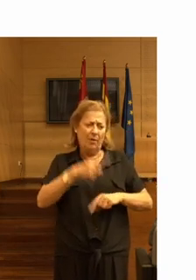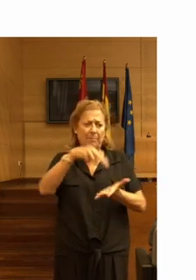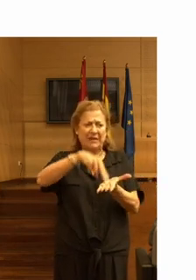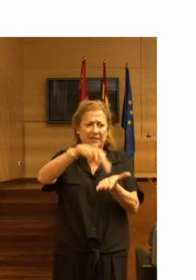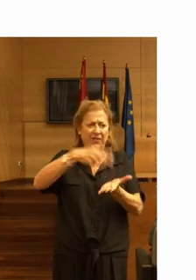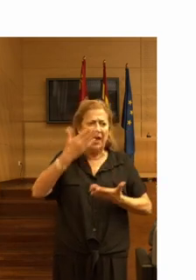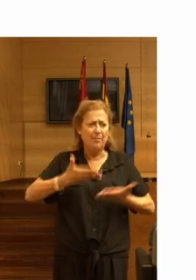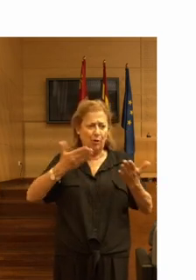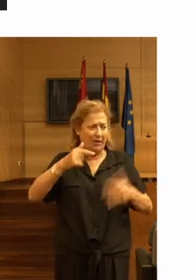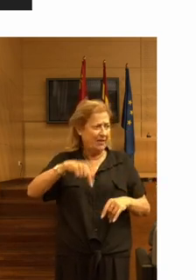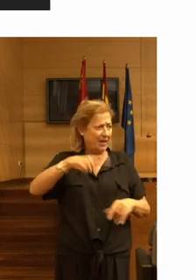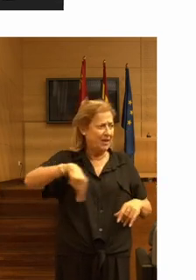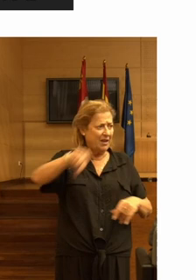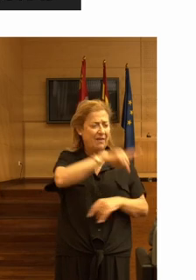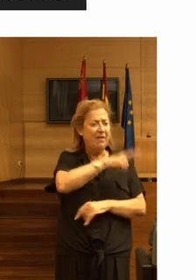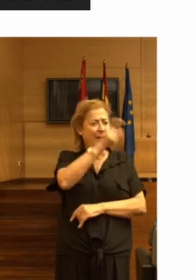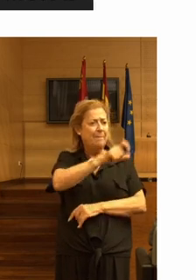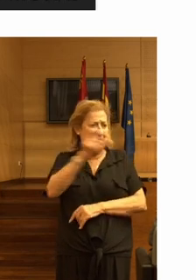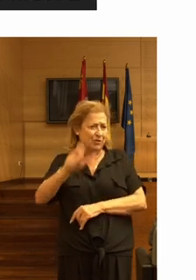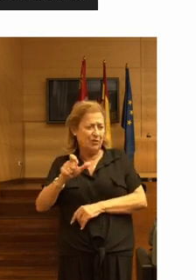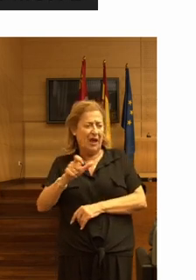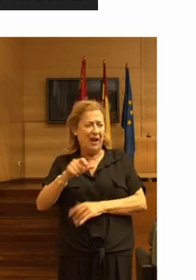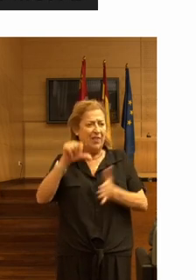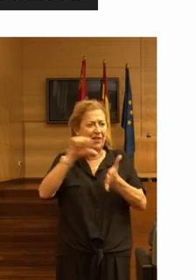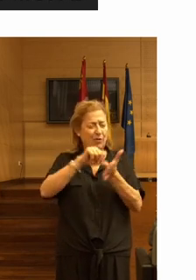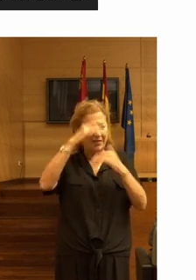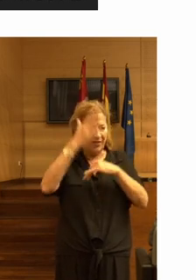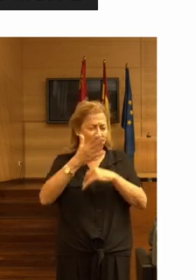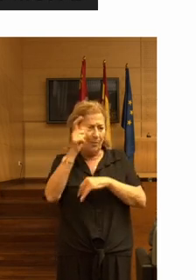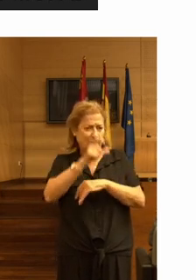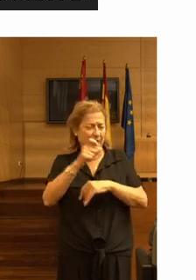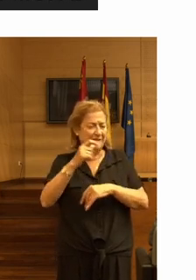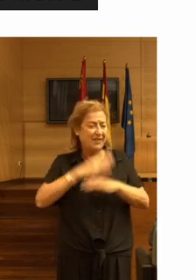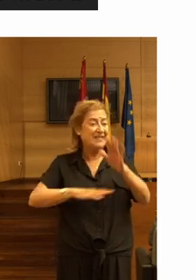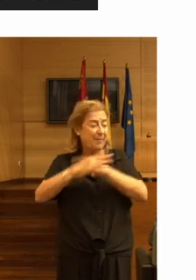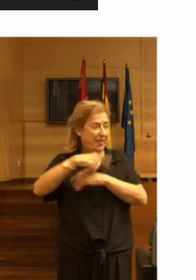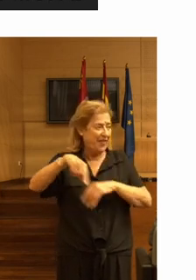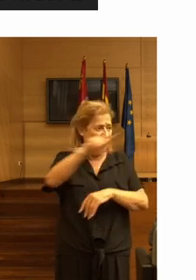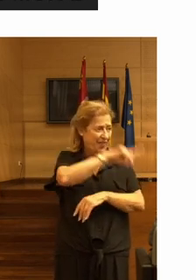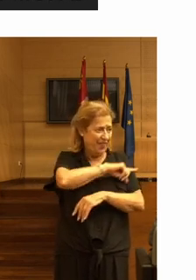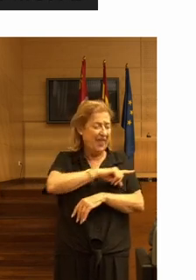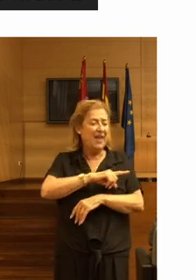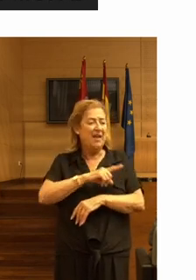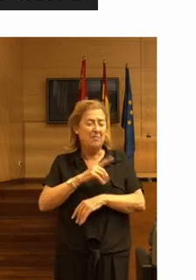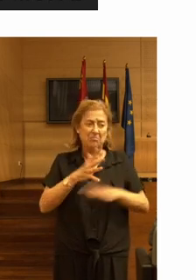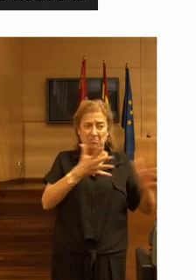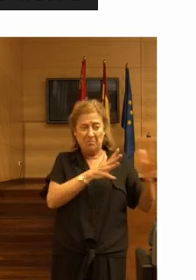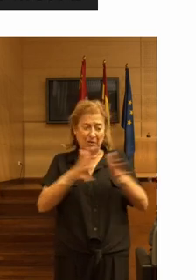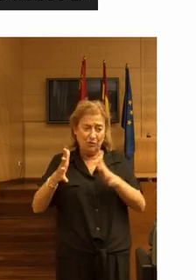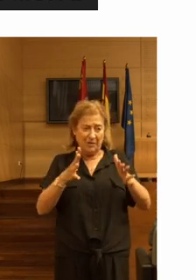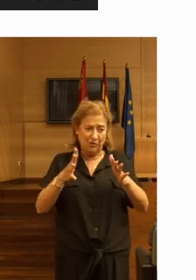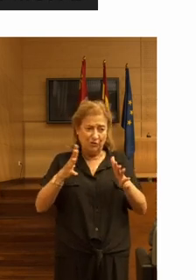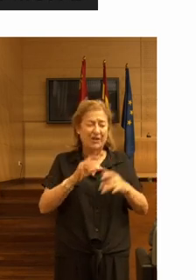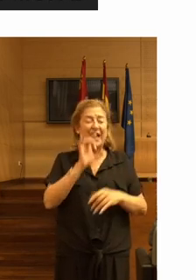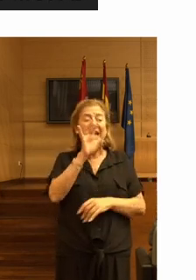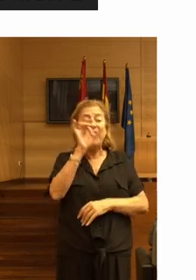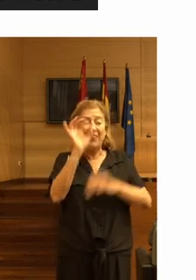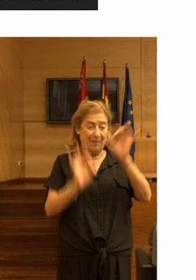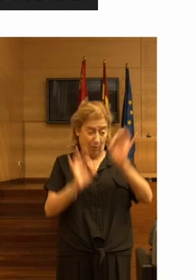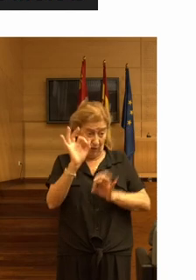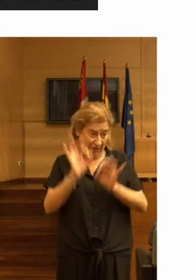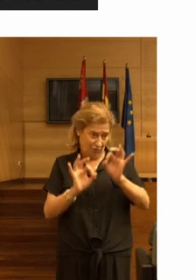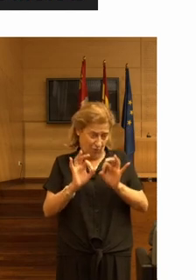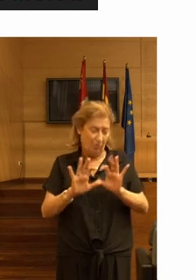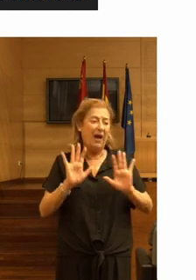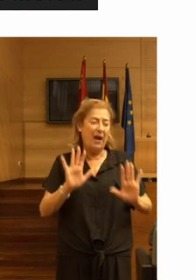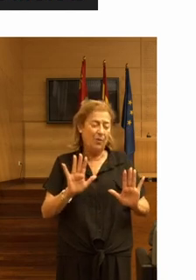aquí de personal de centros de atención a personas con discapacidad. En promedio son solo un 15%,